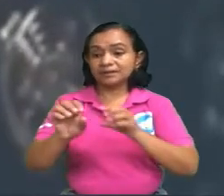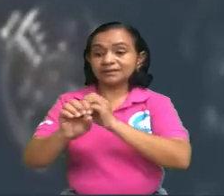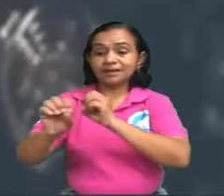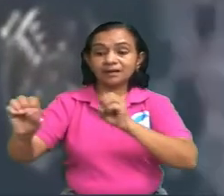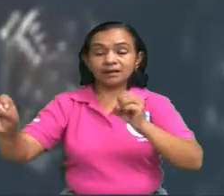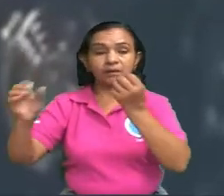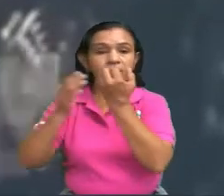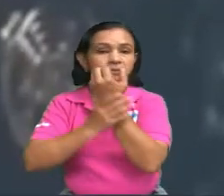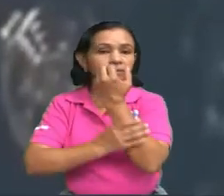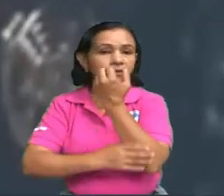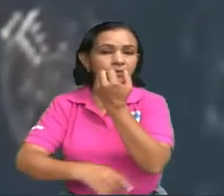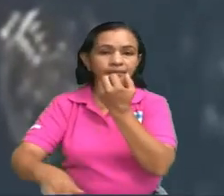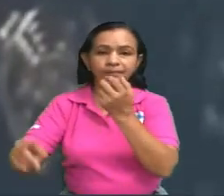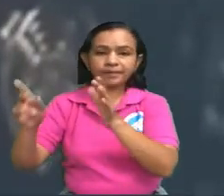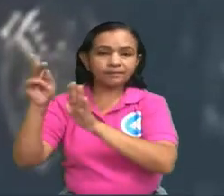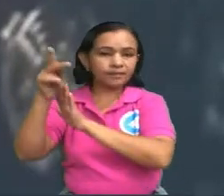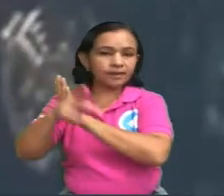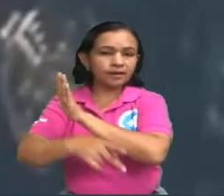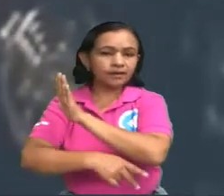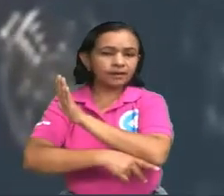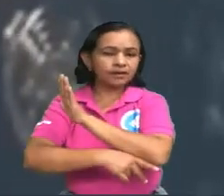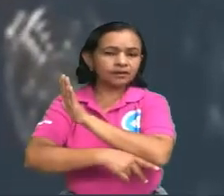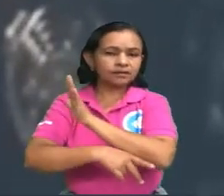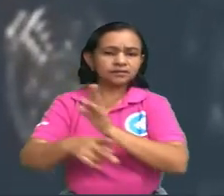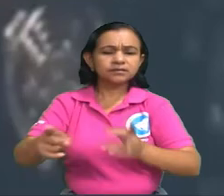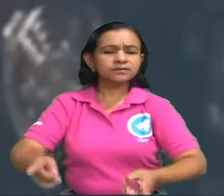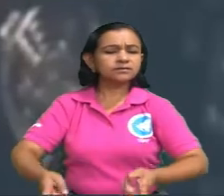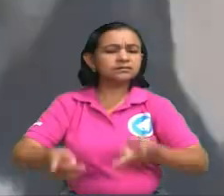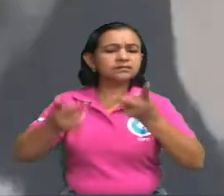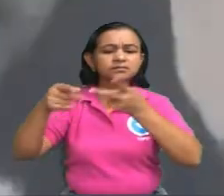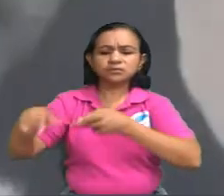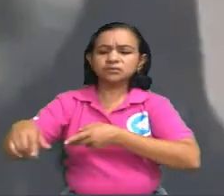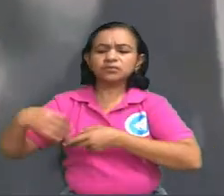nada. ¿Cuál es el destino de estos?